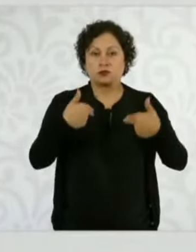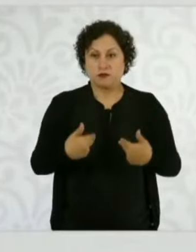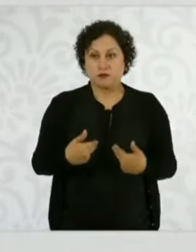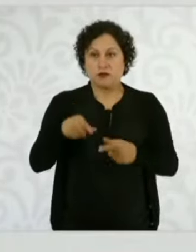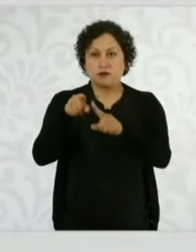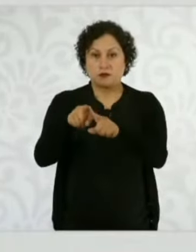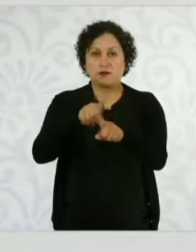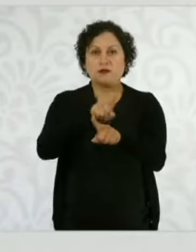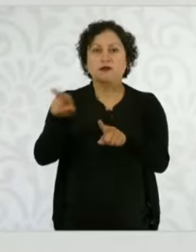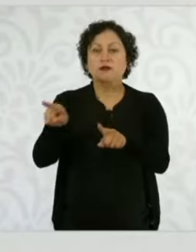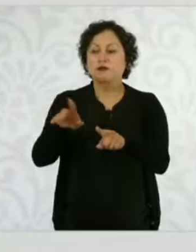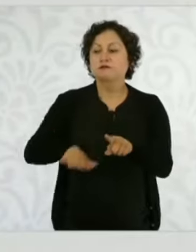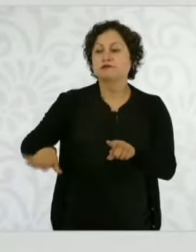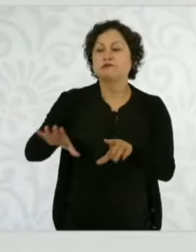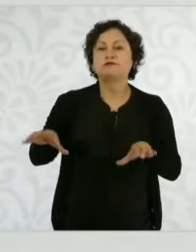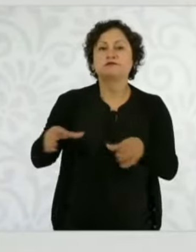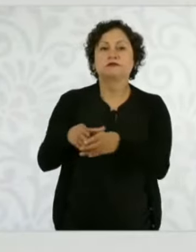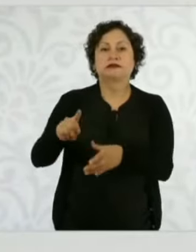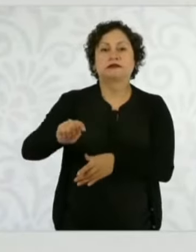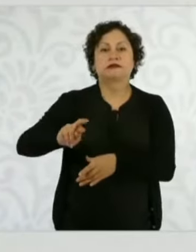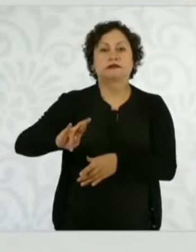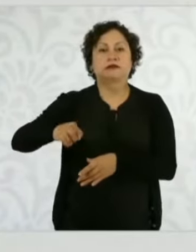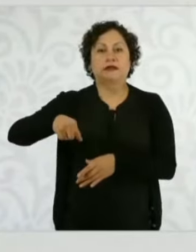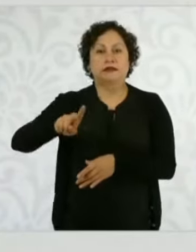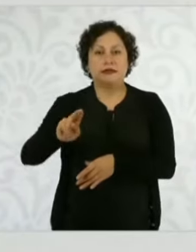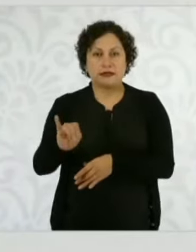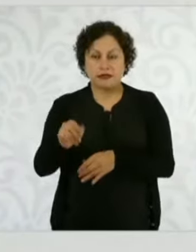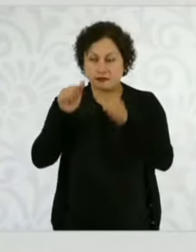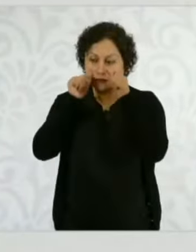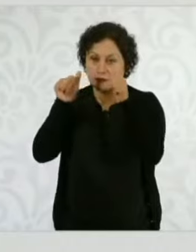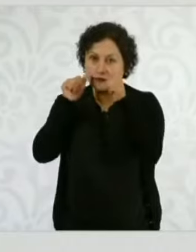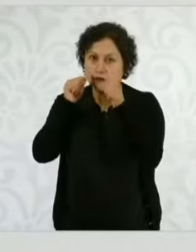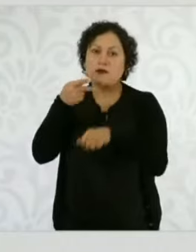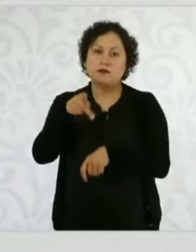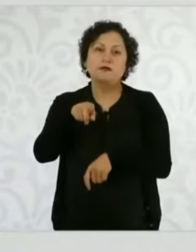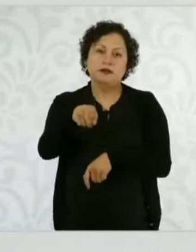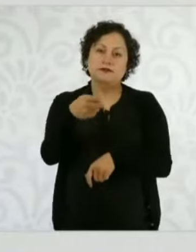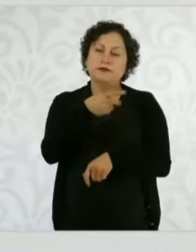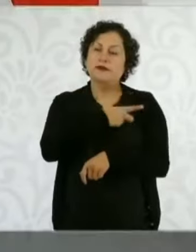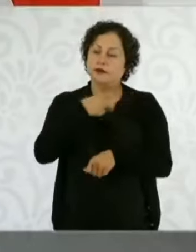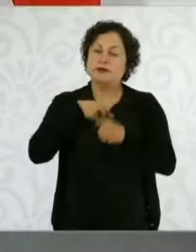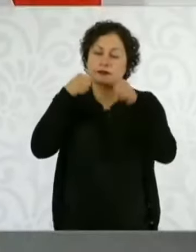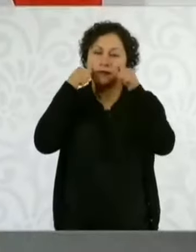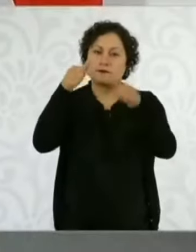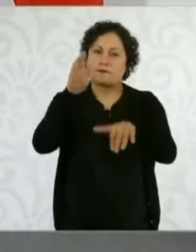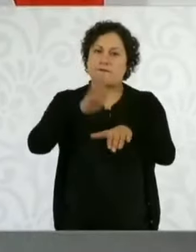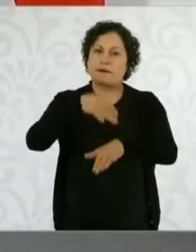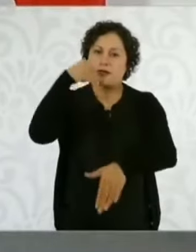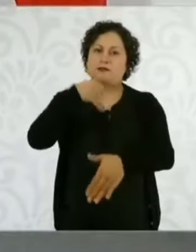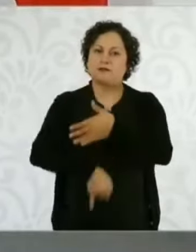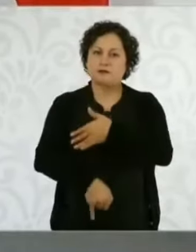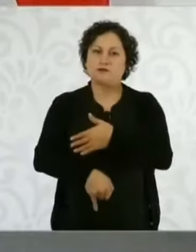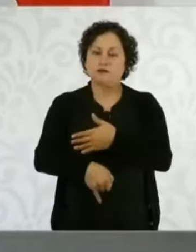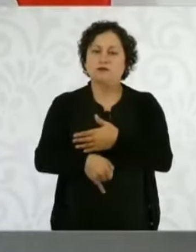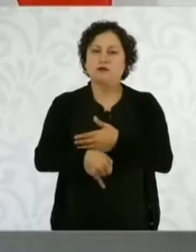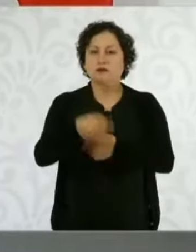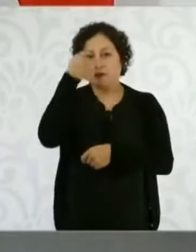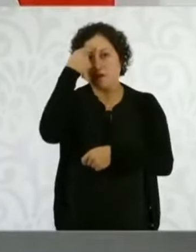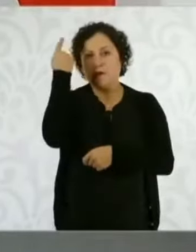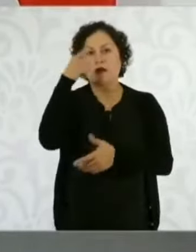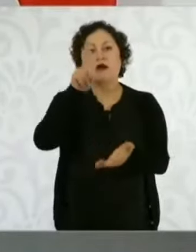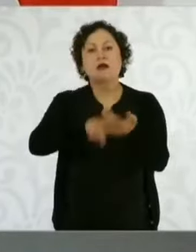en la zona Triqui, pero hay que fortalecer esa atención de estos